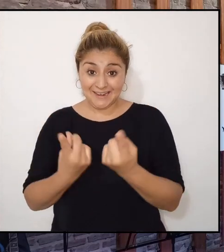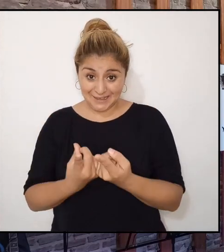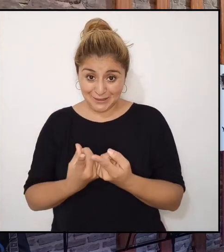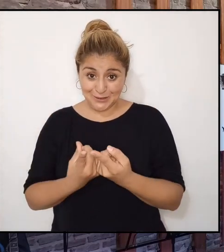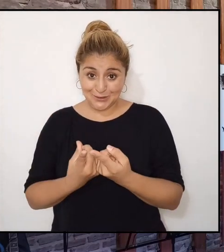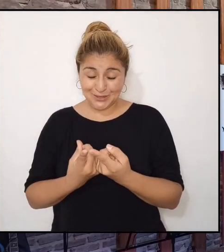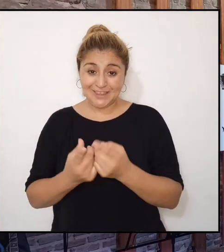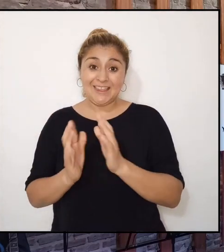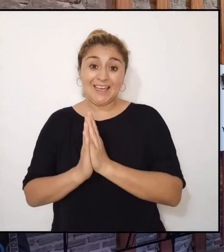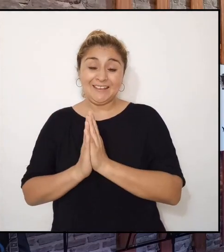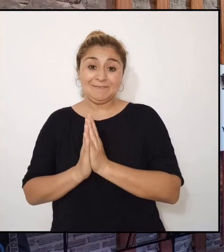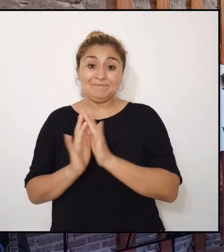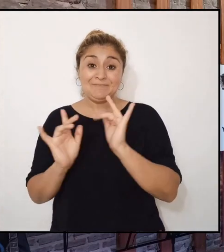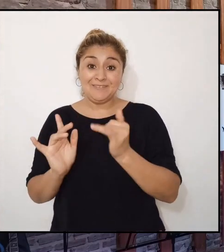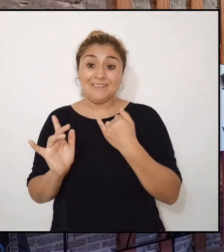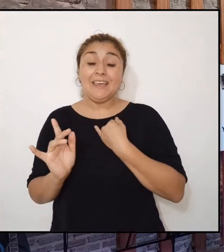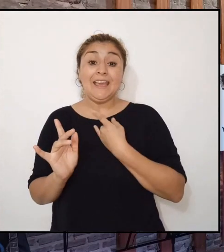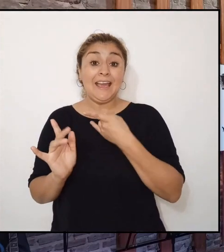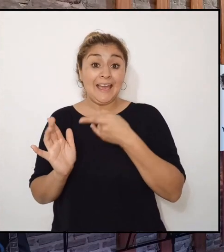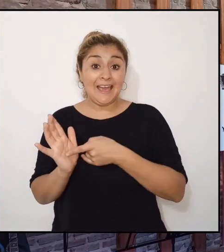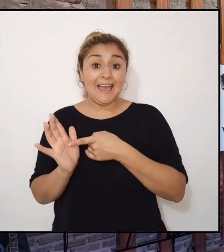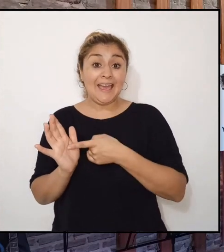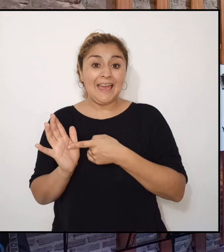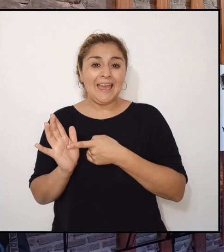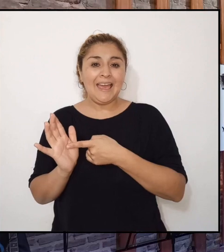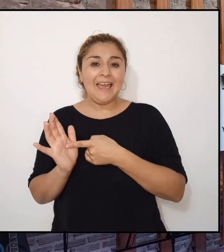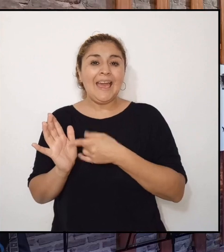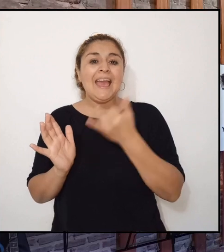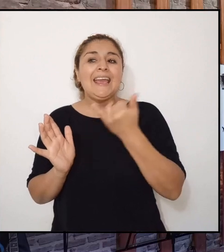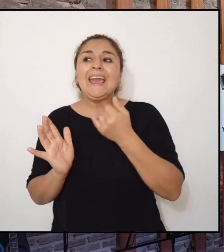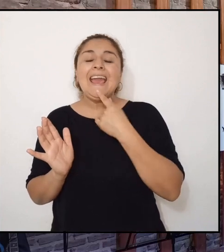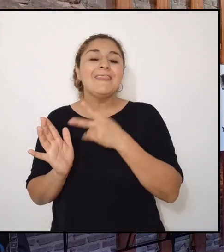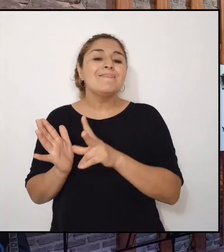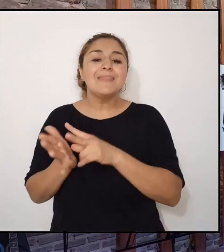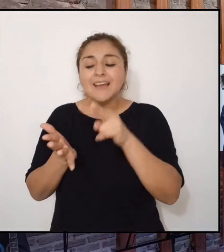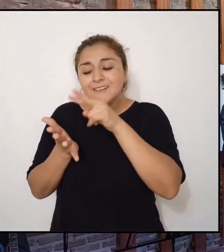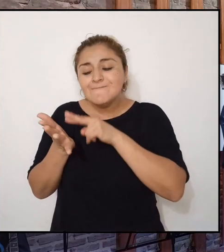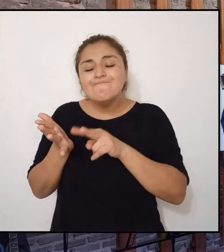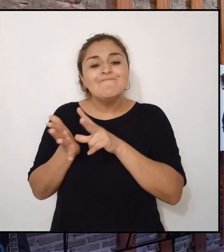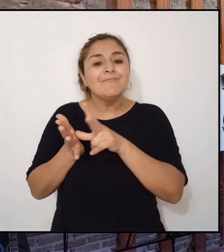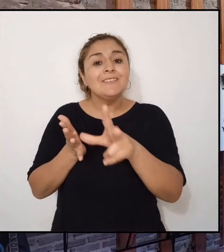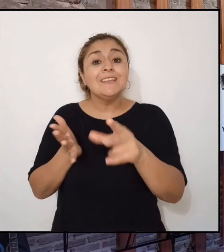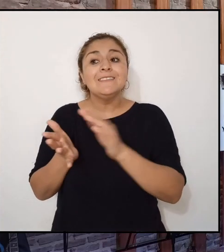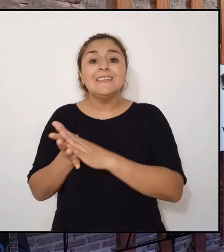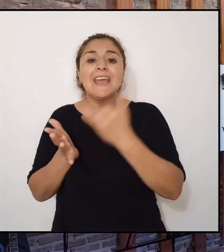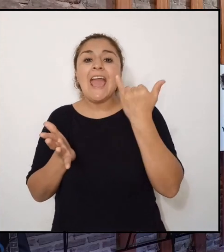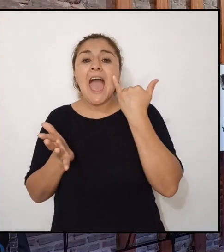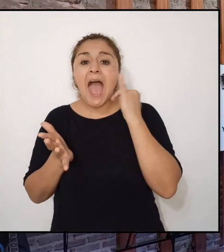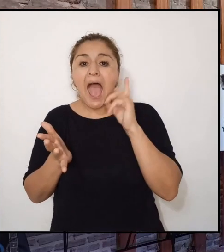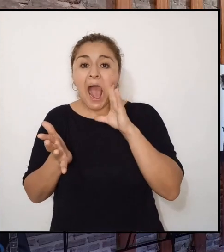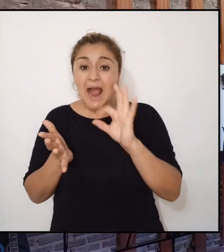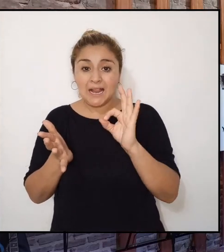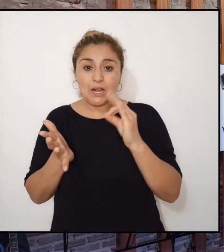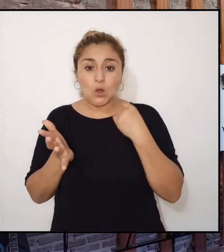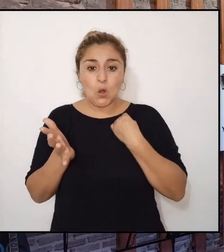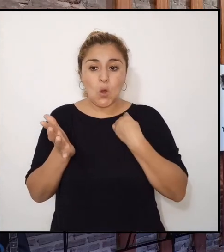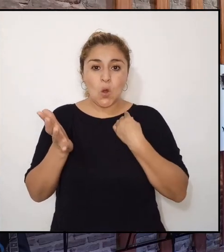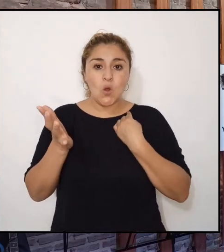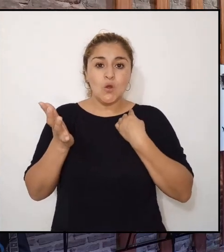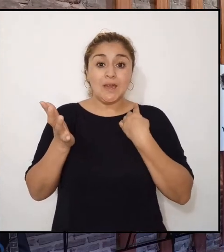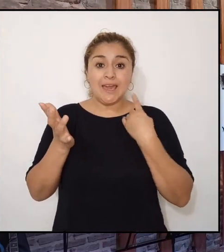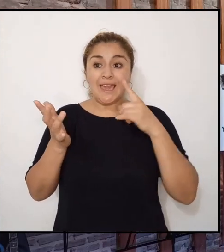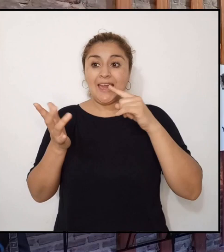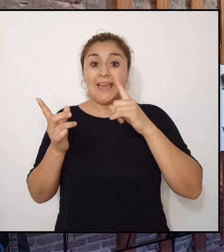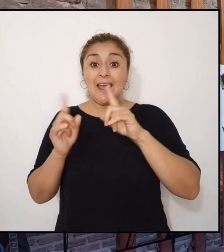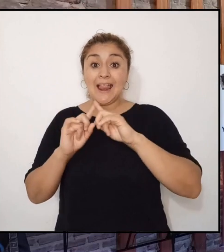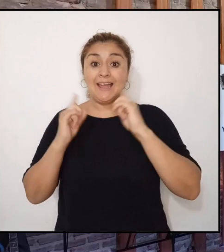pensamiento griego. Que había algo que sostenía, porque ¿cómo? Porque si no se cae. ¿Verdad? Pero cuando